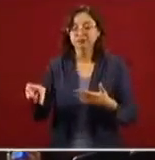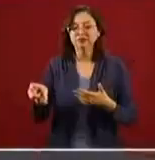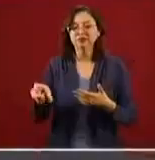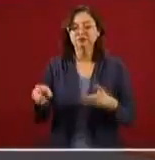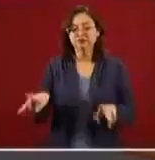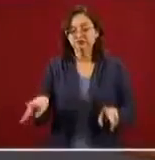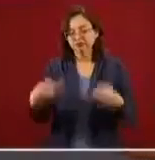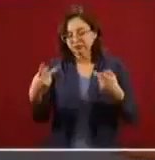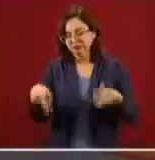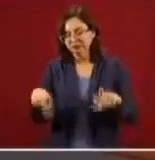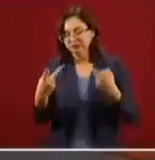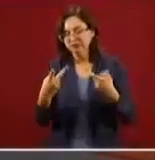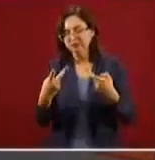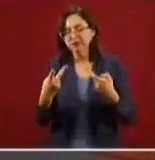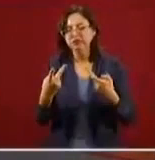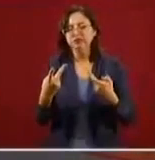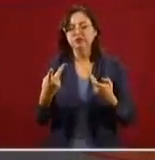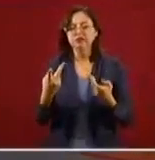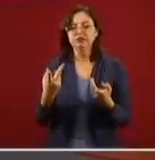lo haga